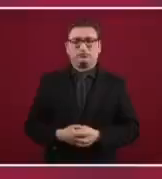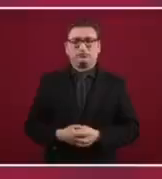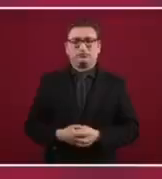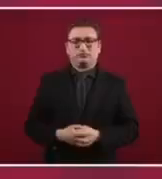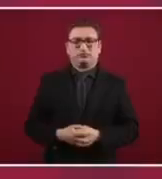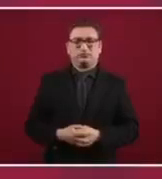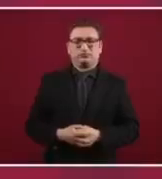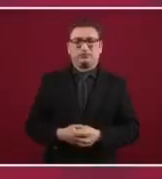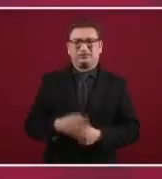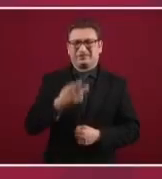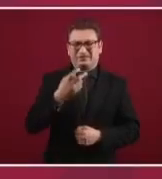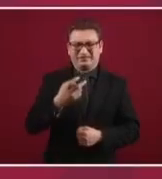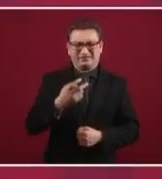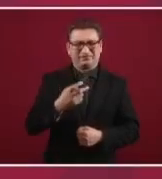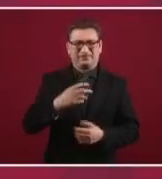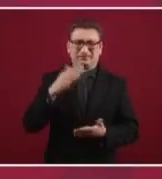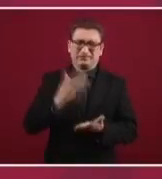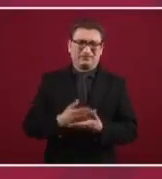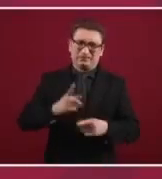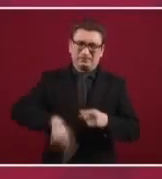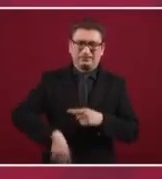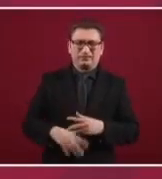Que se termine eso. Entonces,